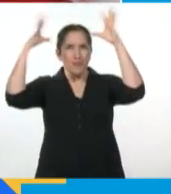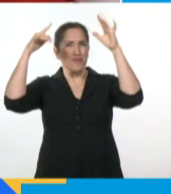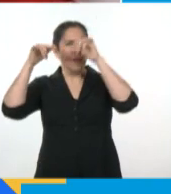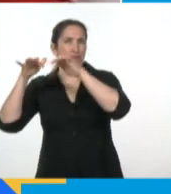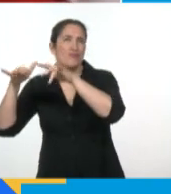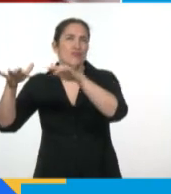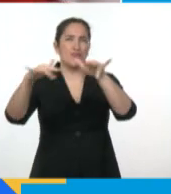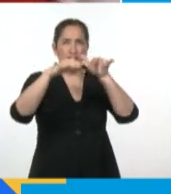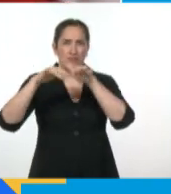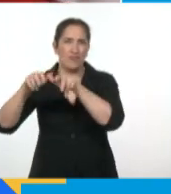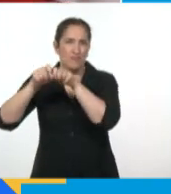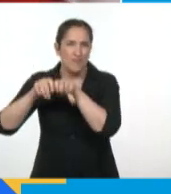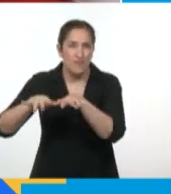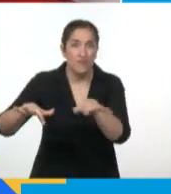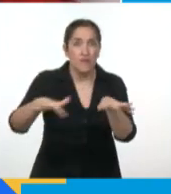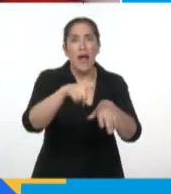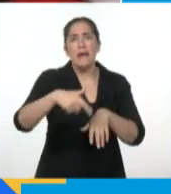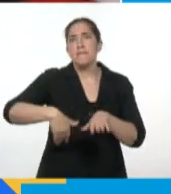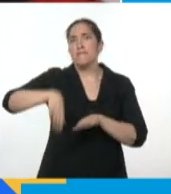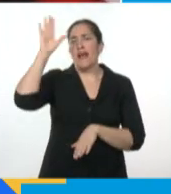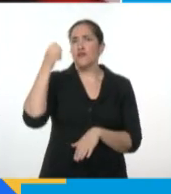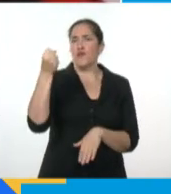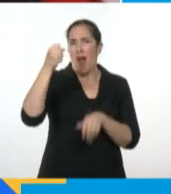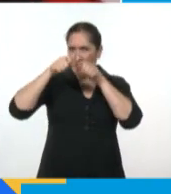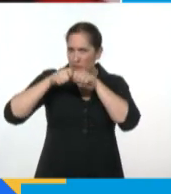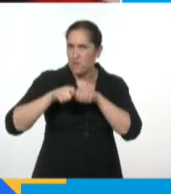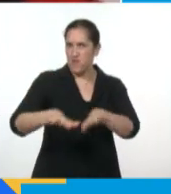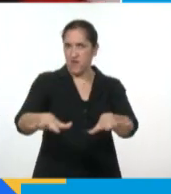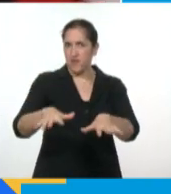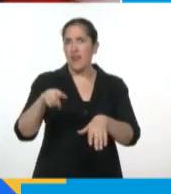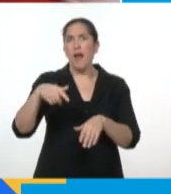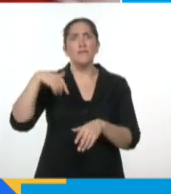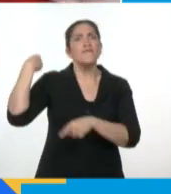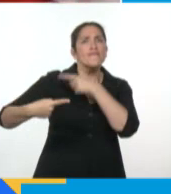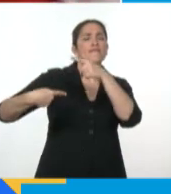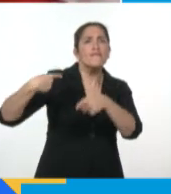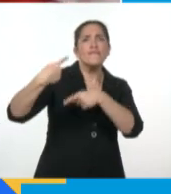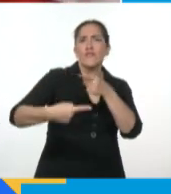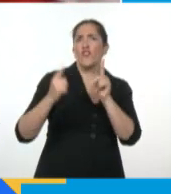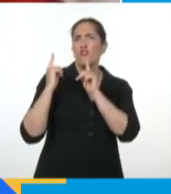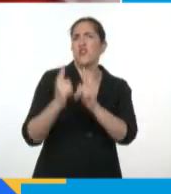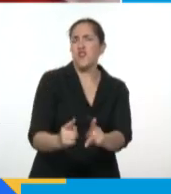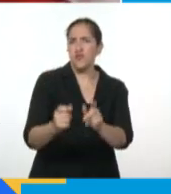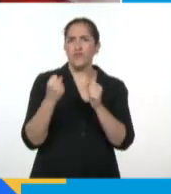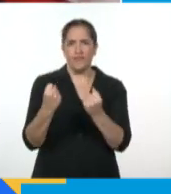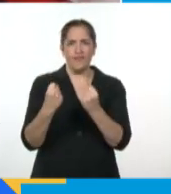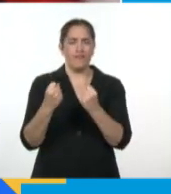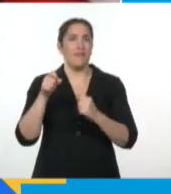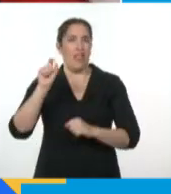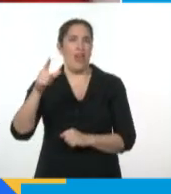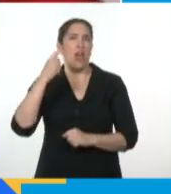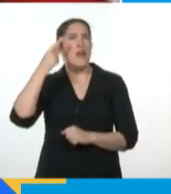entrañada, la más extensa, la más estable, el dominio simbólico del